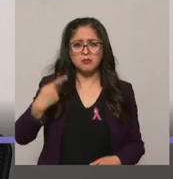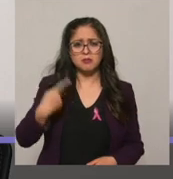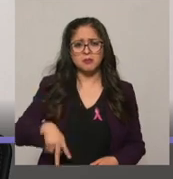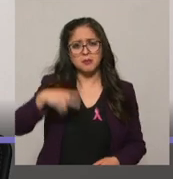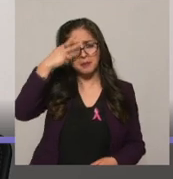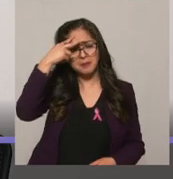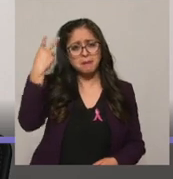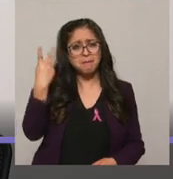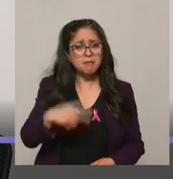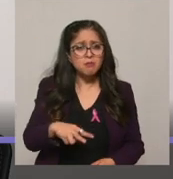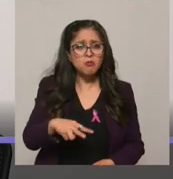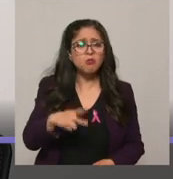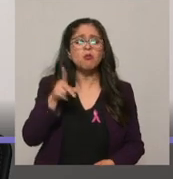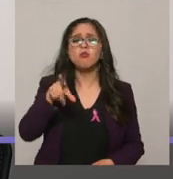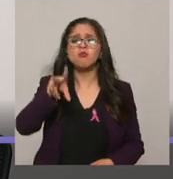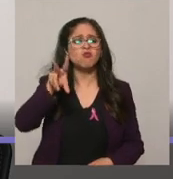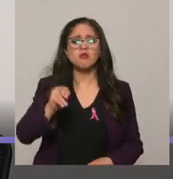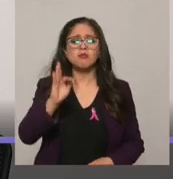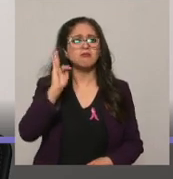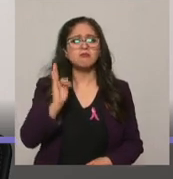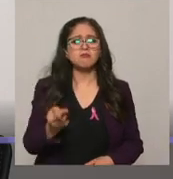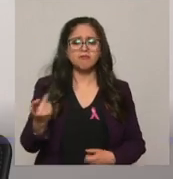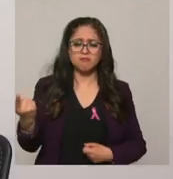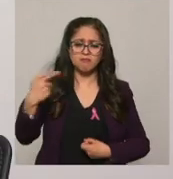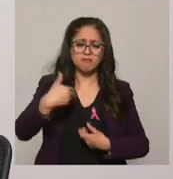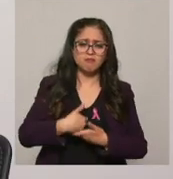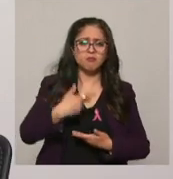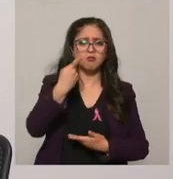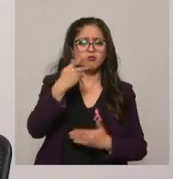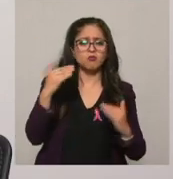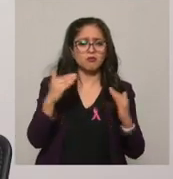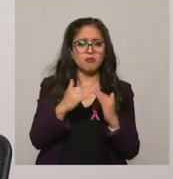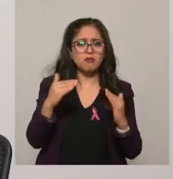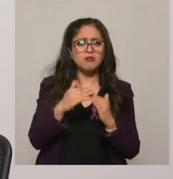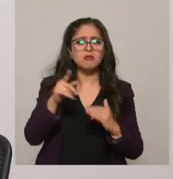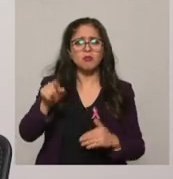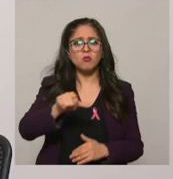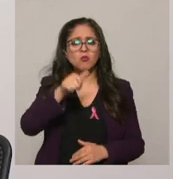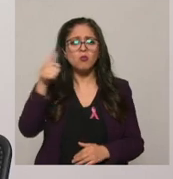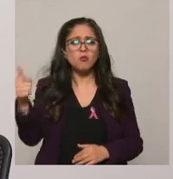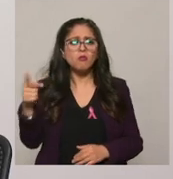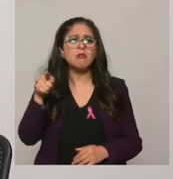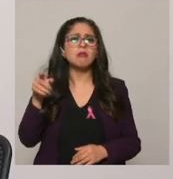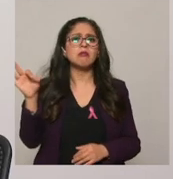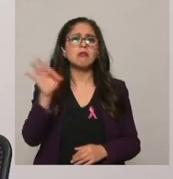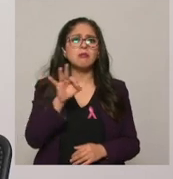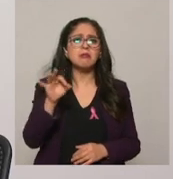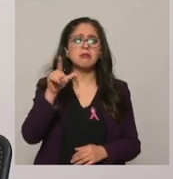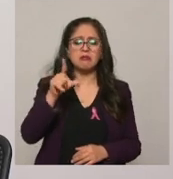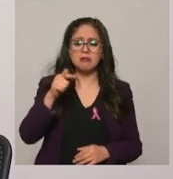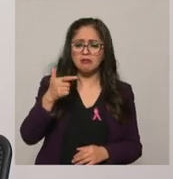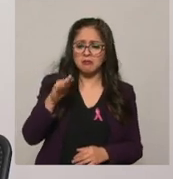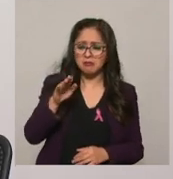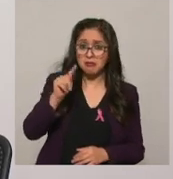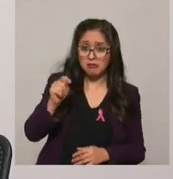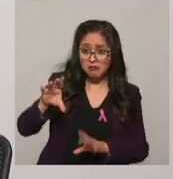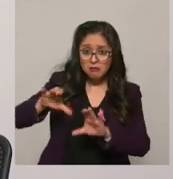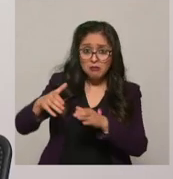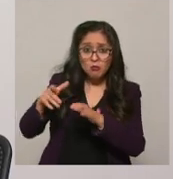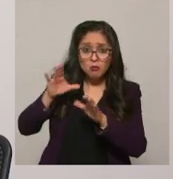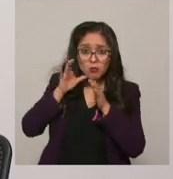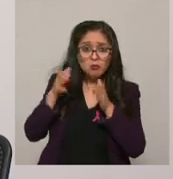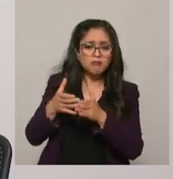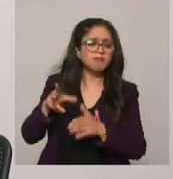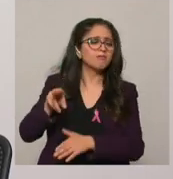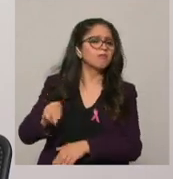no aceptaría en su casa a una persona con orientación sexual diferente a la establecida. retomando la